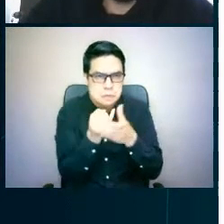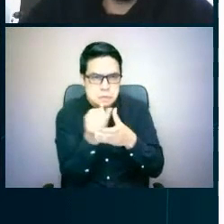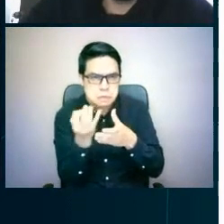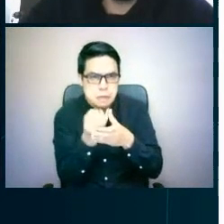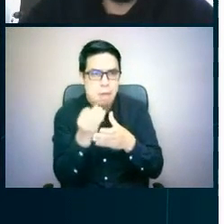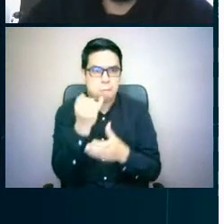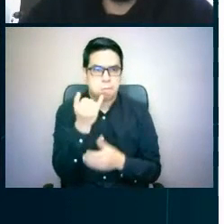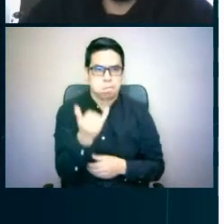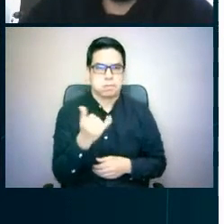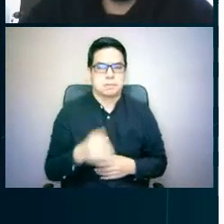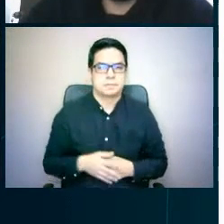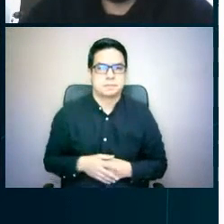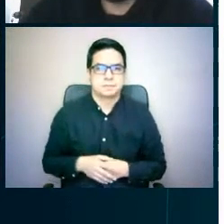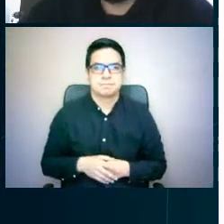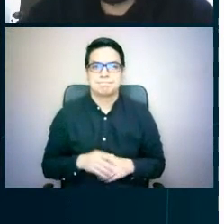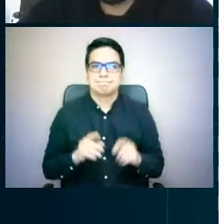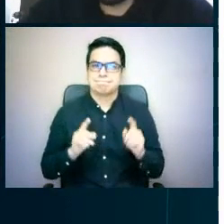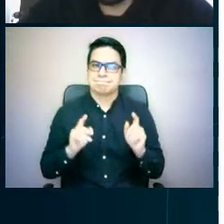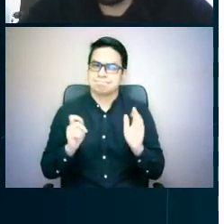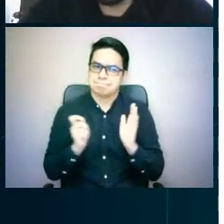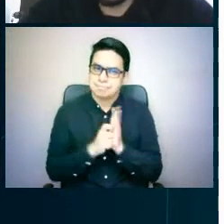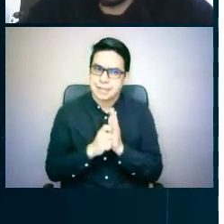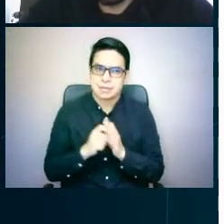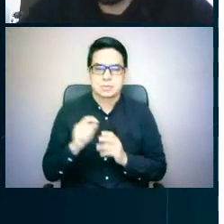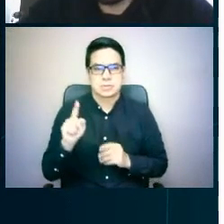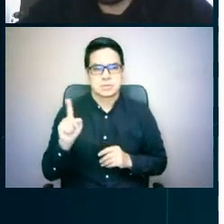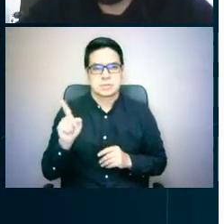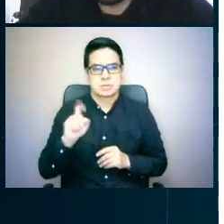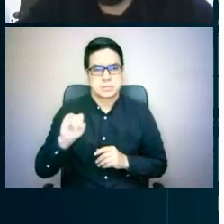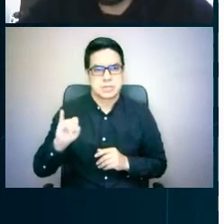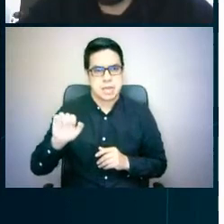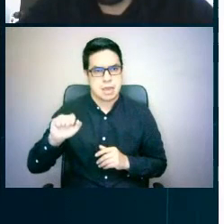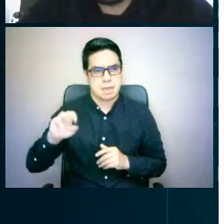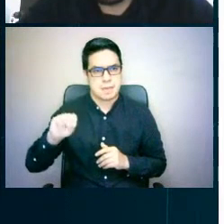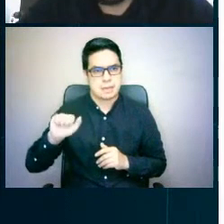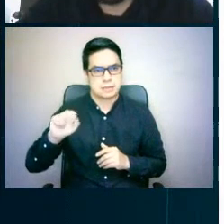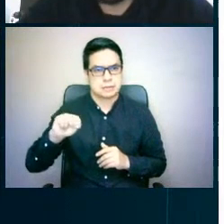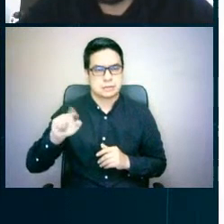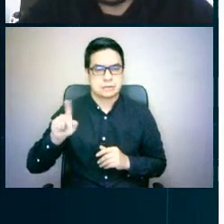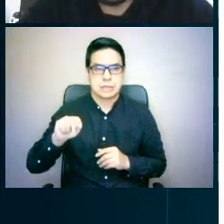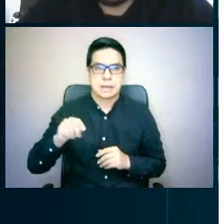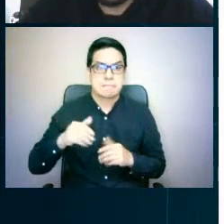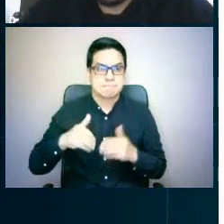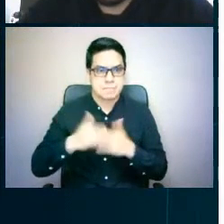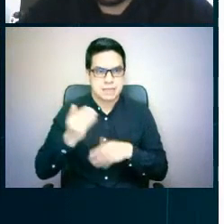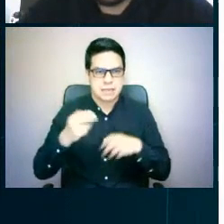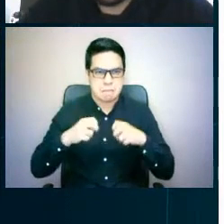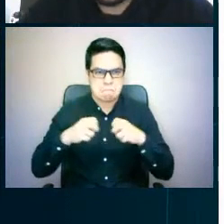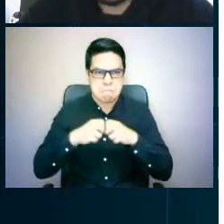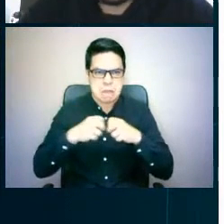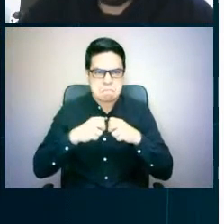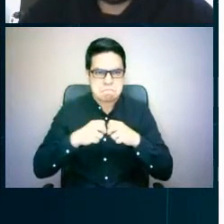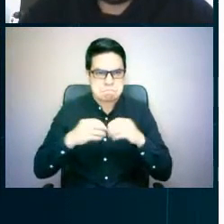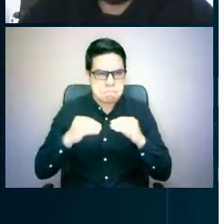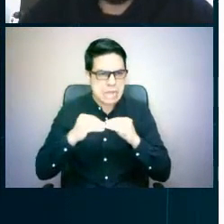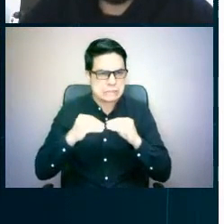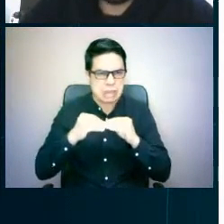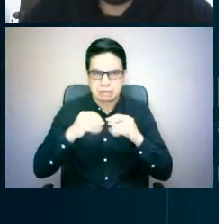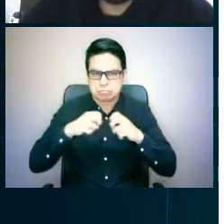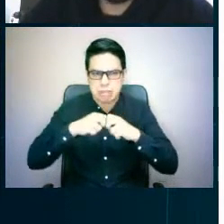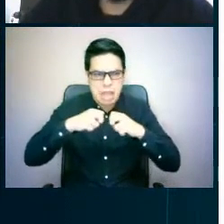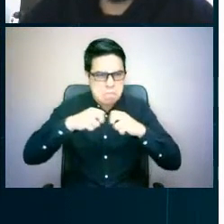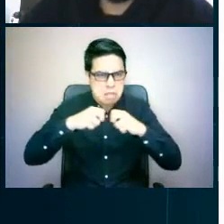que incursiona en niveles superiores de tensión. Entonces primero empieza a incursionar en una botella de